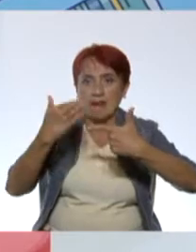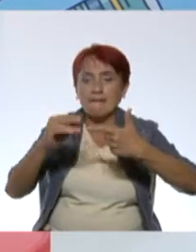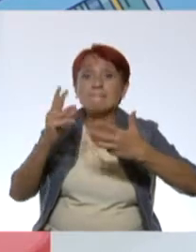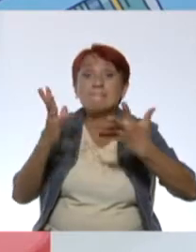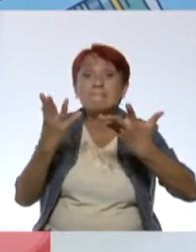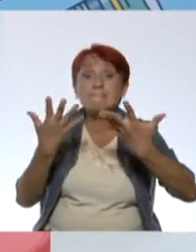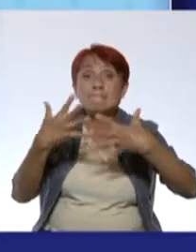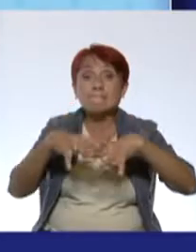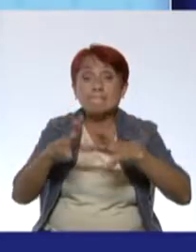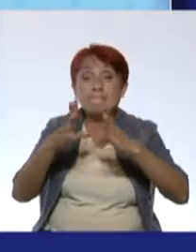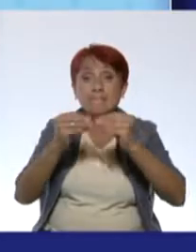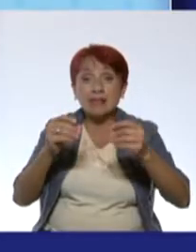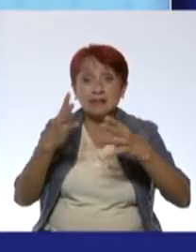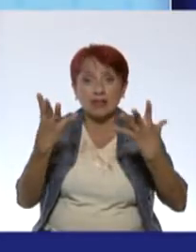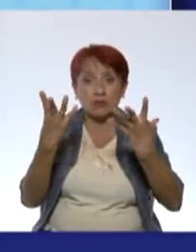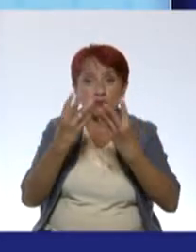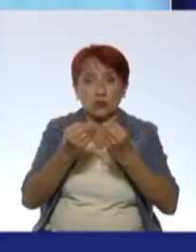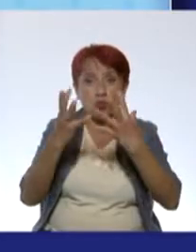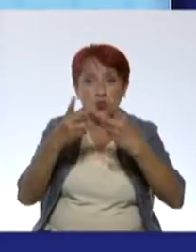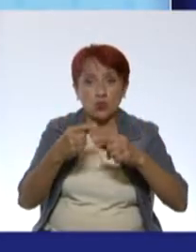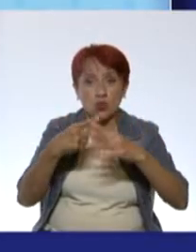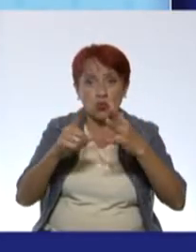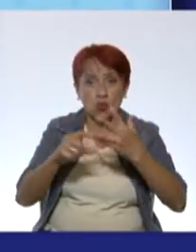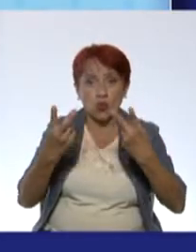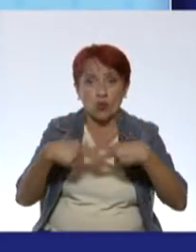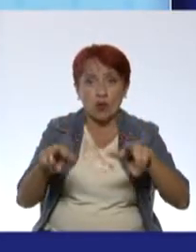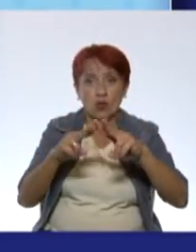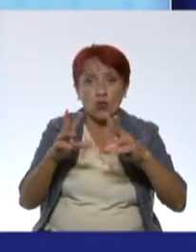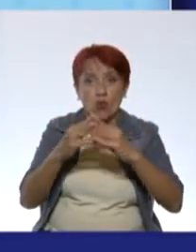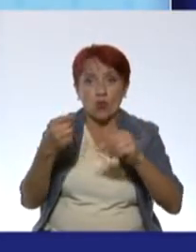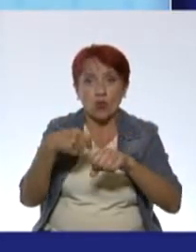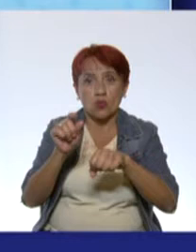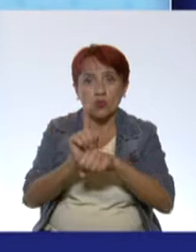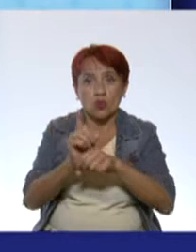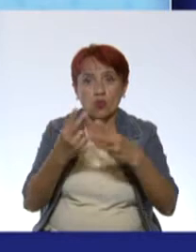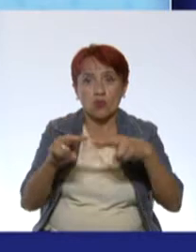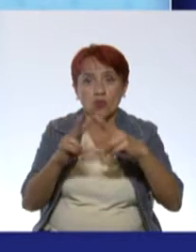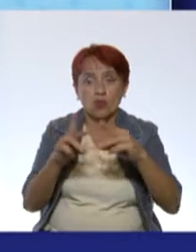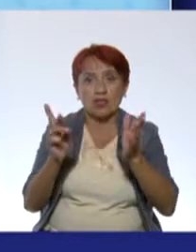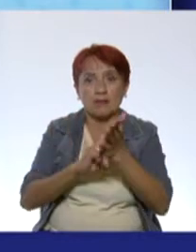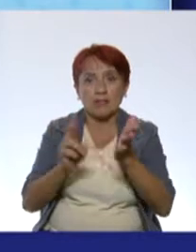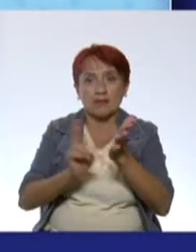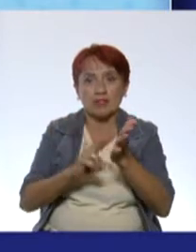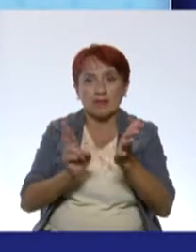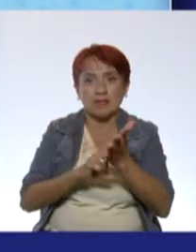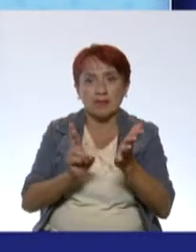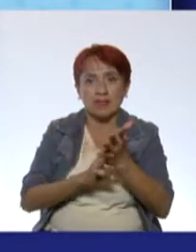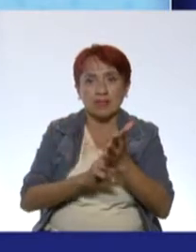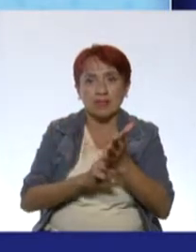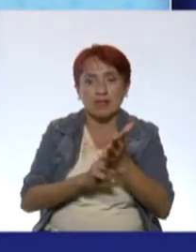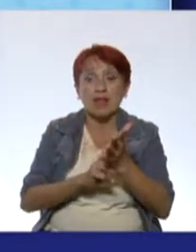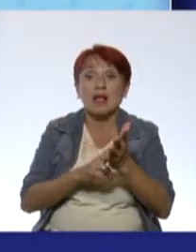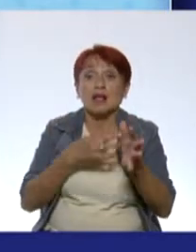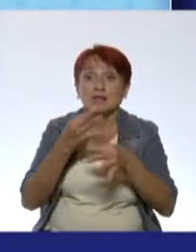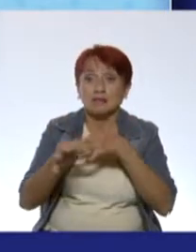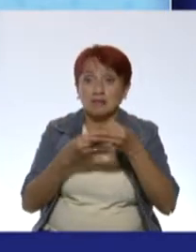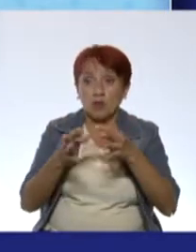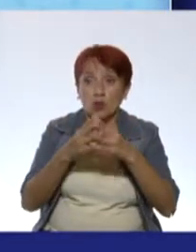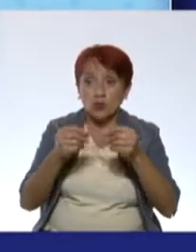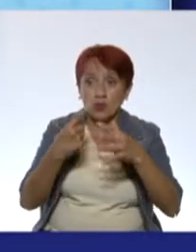y mixtas. Las puras son aquellas que presentan un único valor o unos únicos valores repetitivos. Y